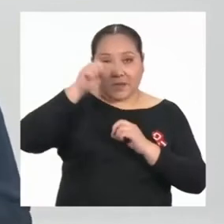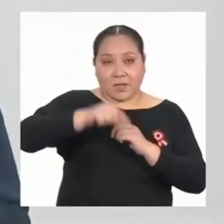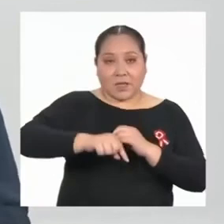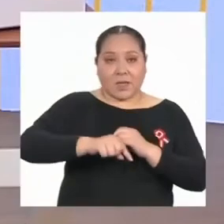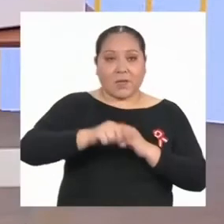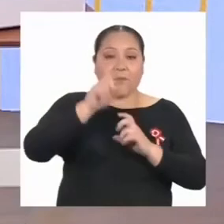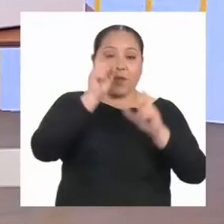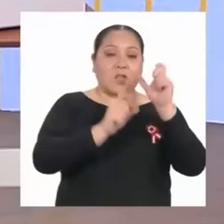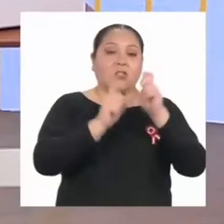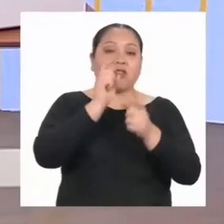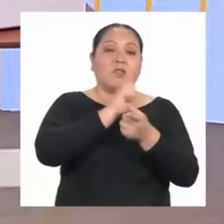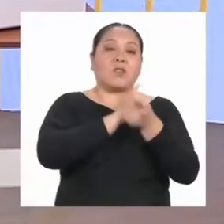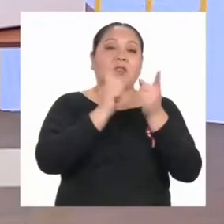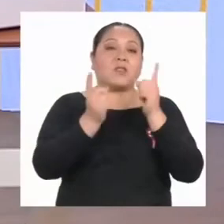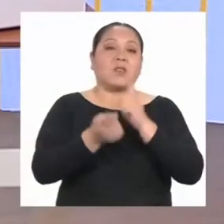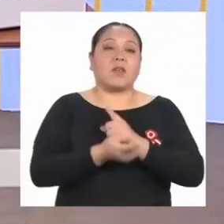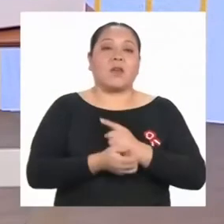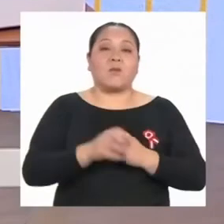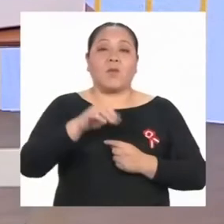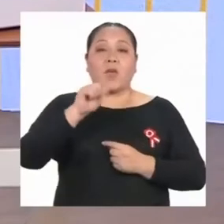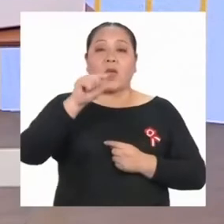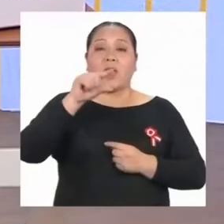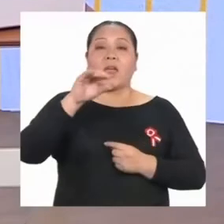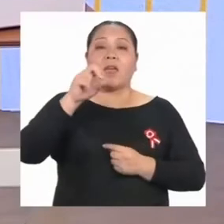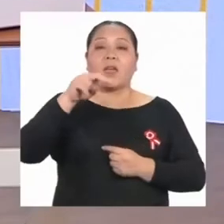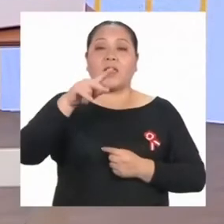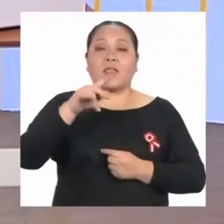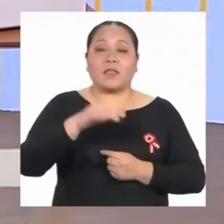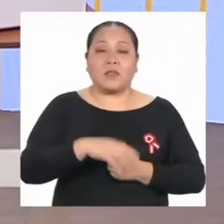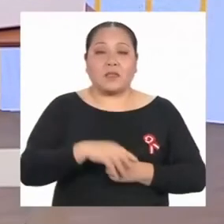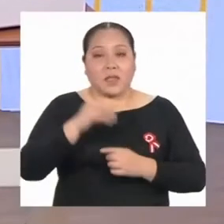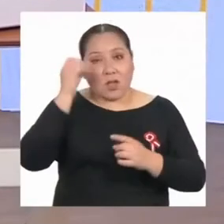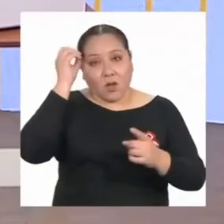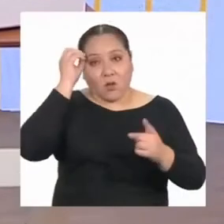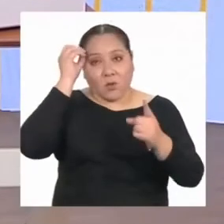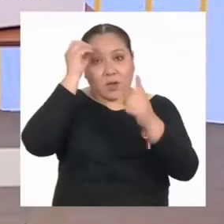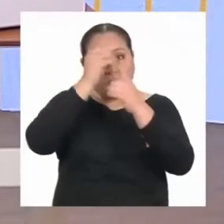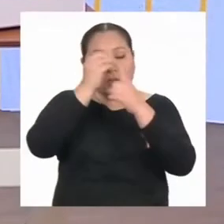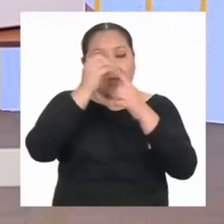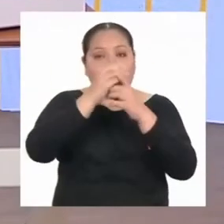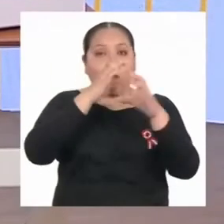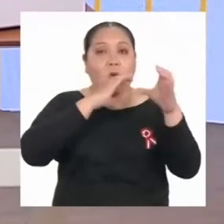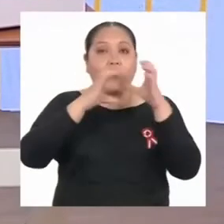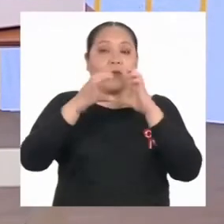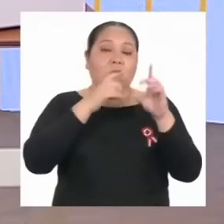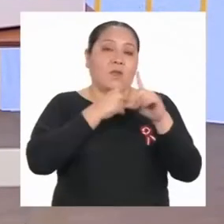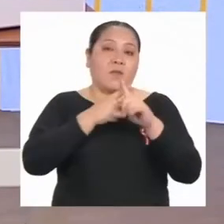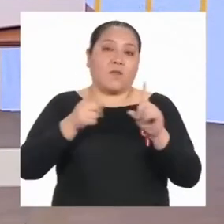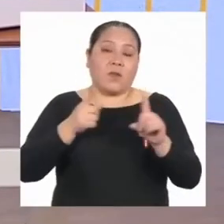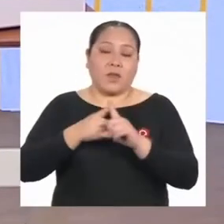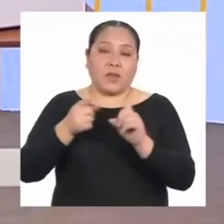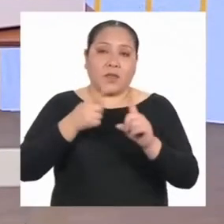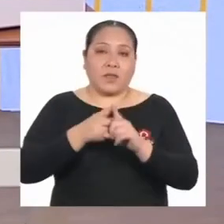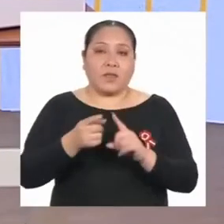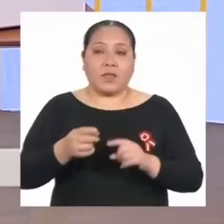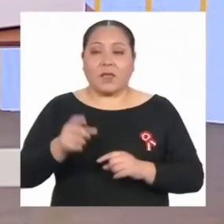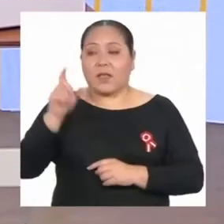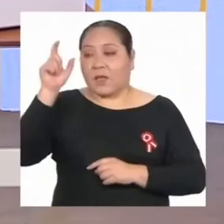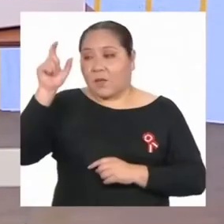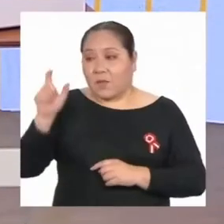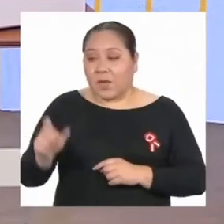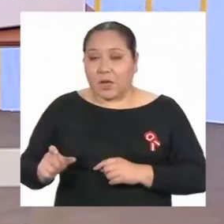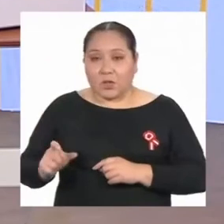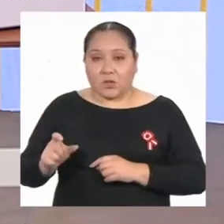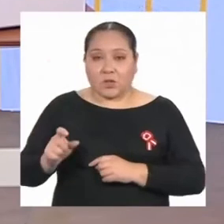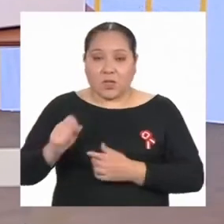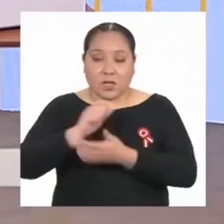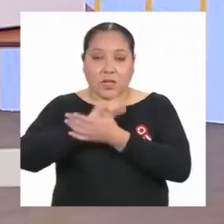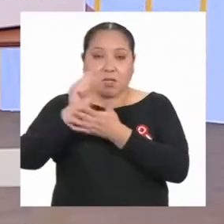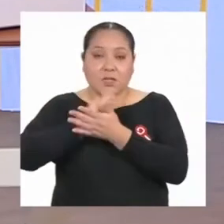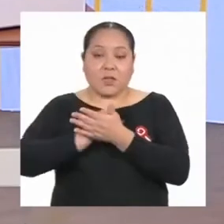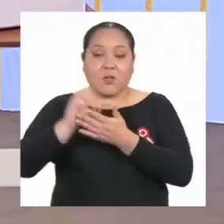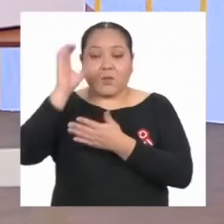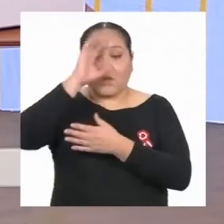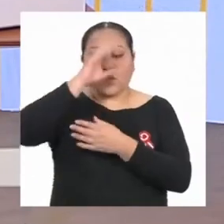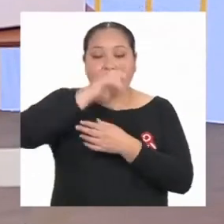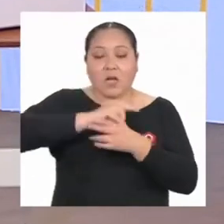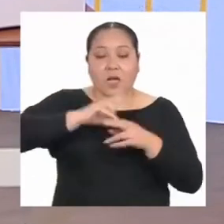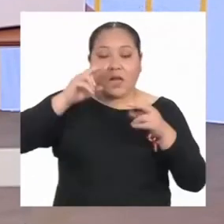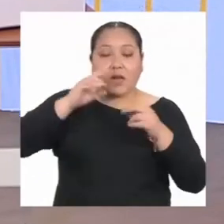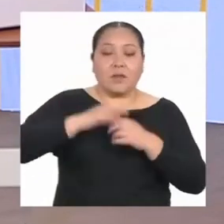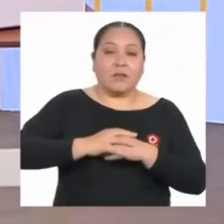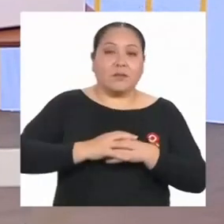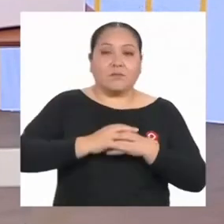de cambio. El propósito comunicativo puede ser muy diverso. Quien escribe puede buscar investigar,